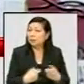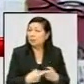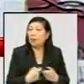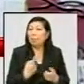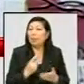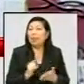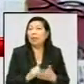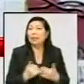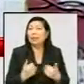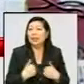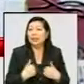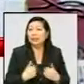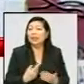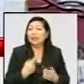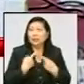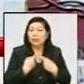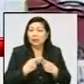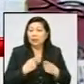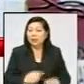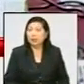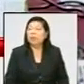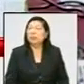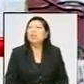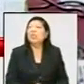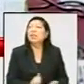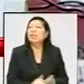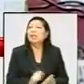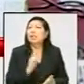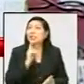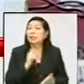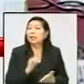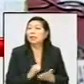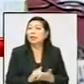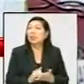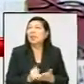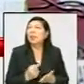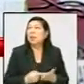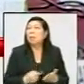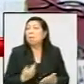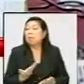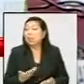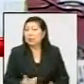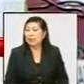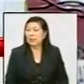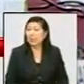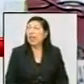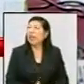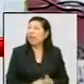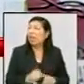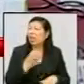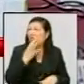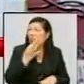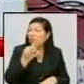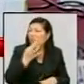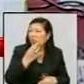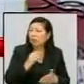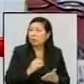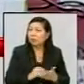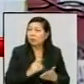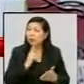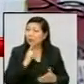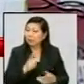para tener la información de qué era lo que nos estaba pasando, qué medicamento era el que nos